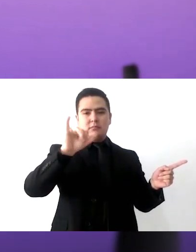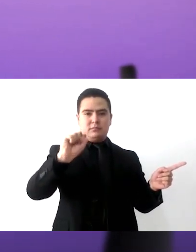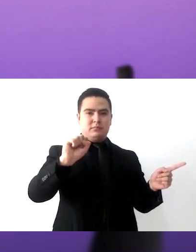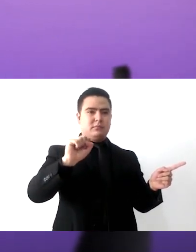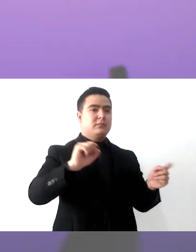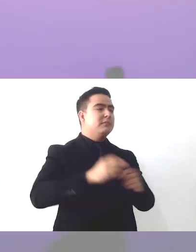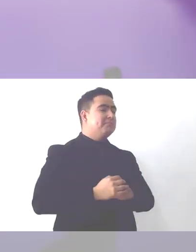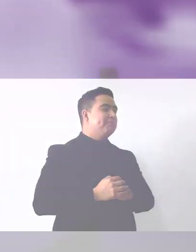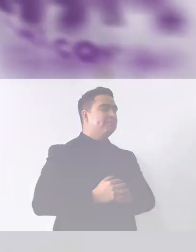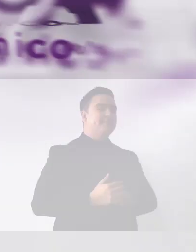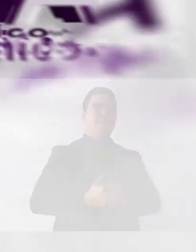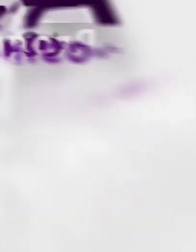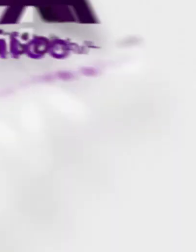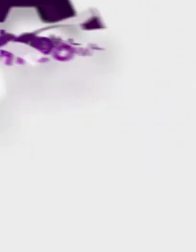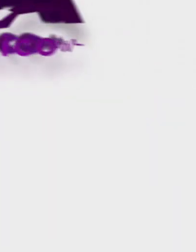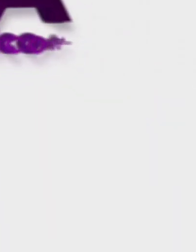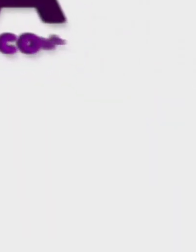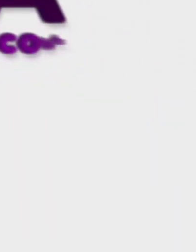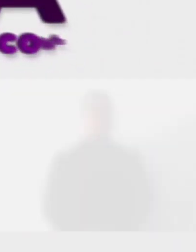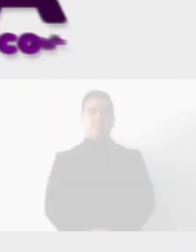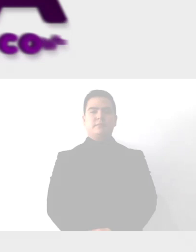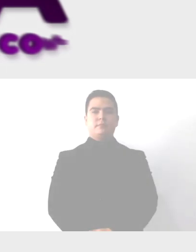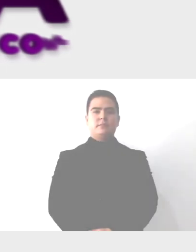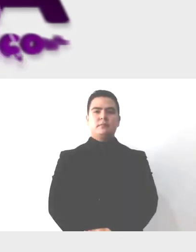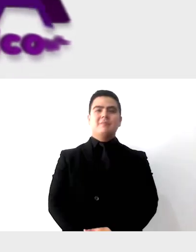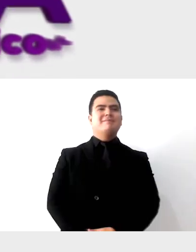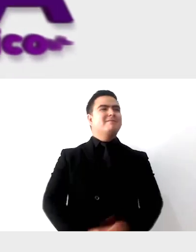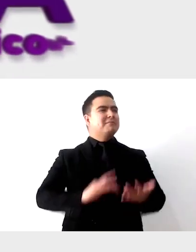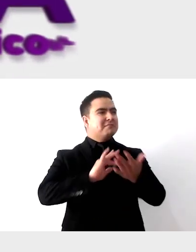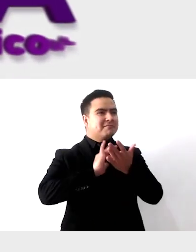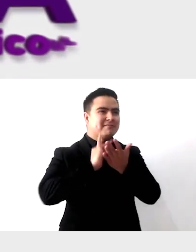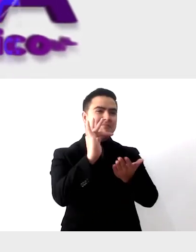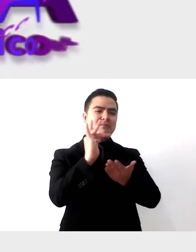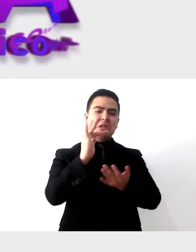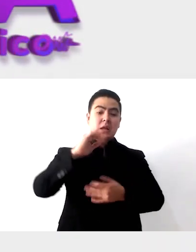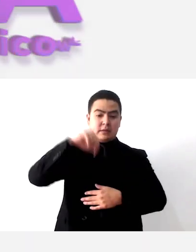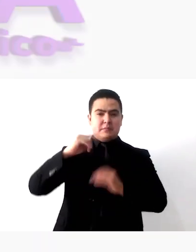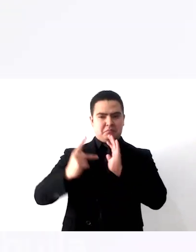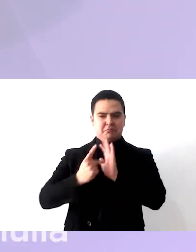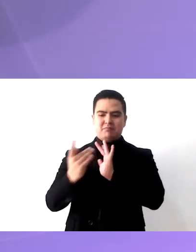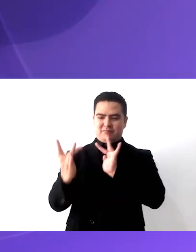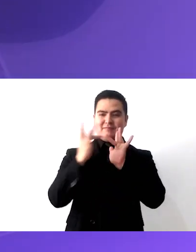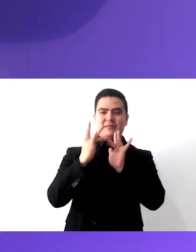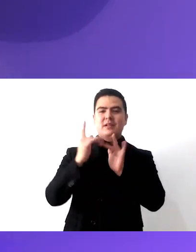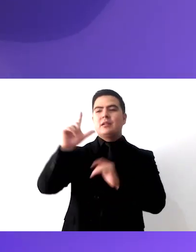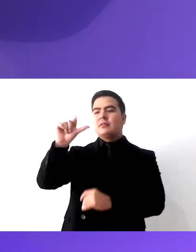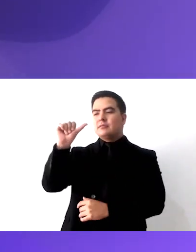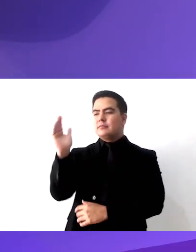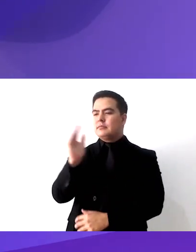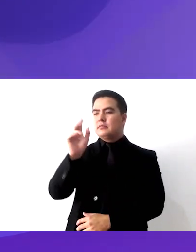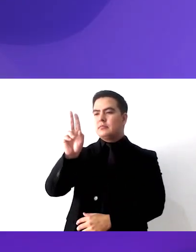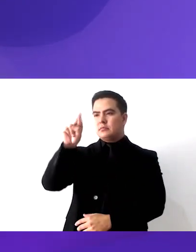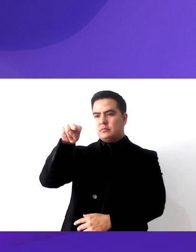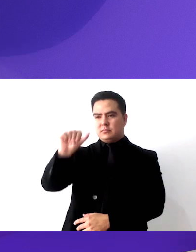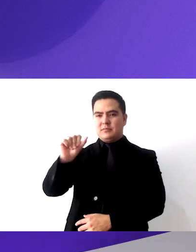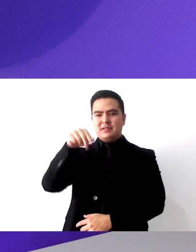género. Regresamos. La Urna. Gracias, regresamos a La Urna. Este es el programa de radio del Instituto